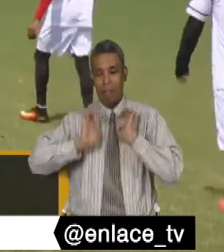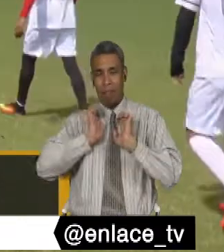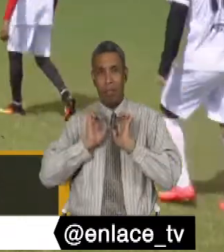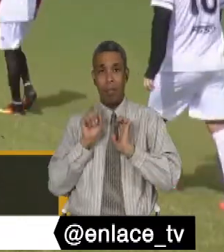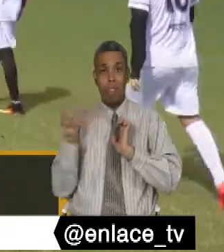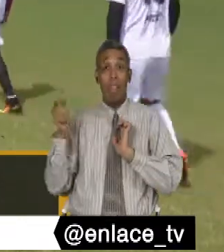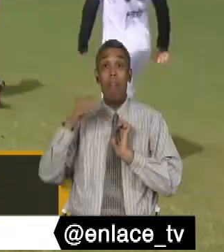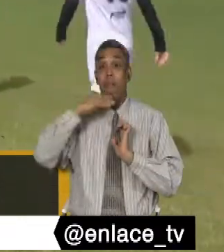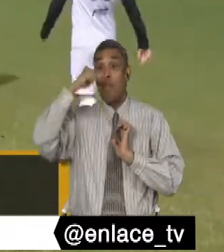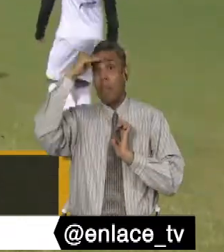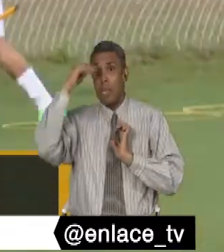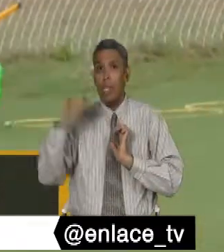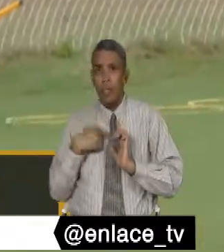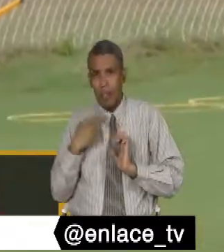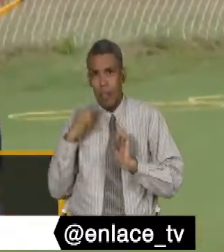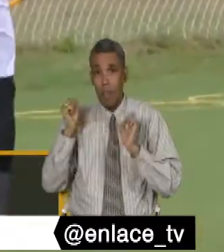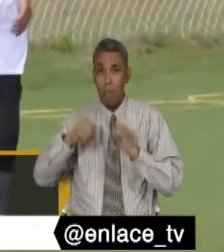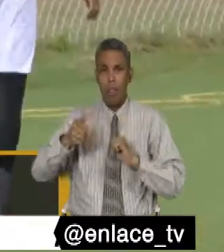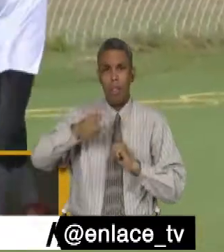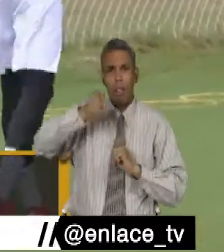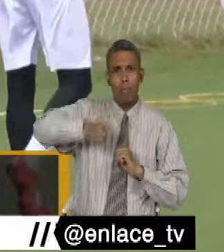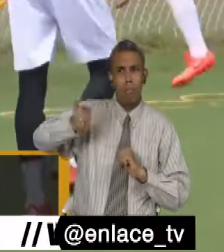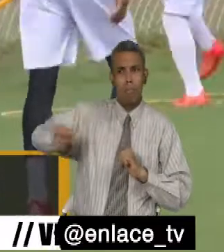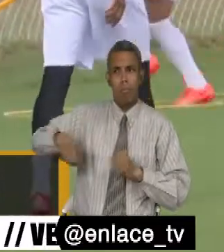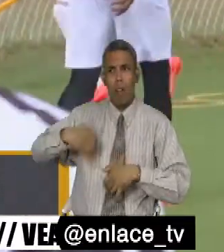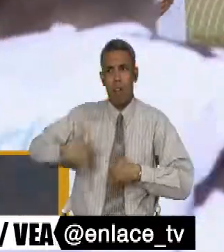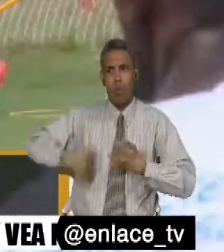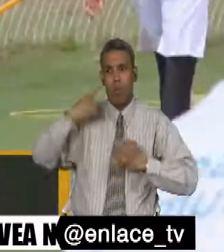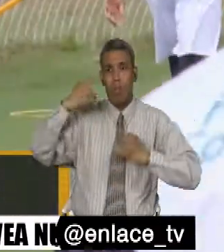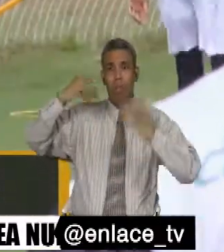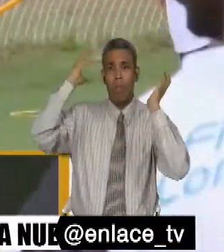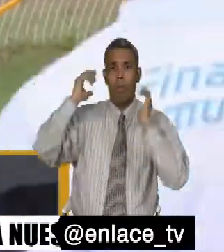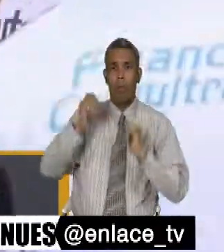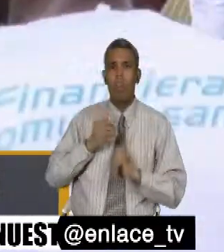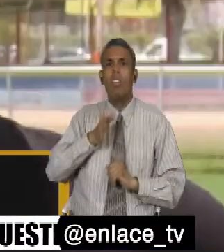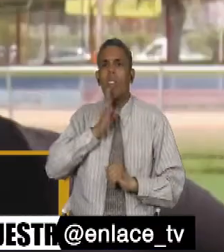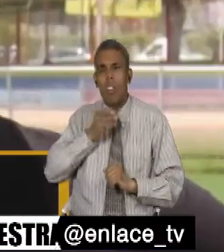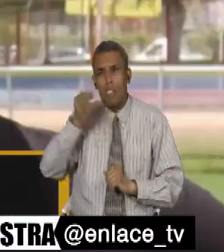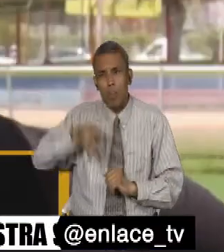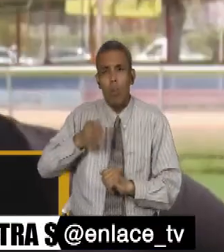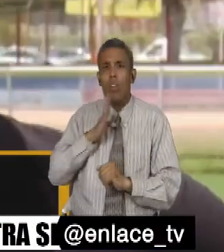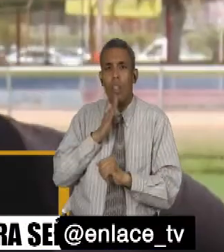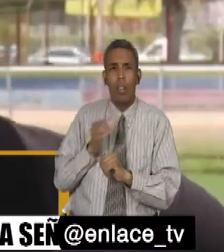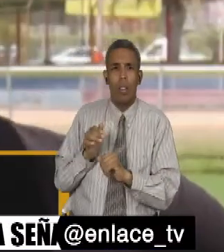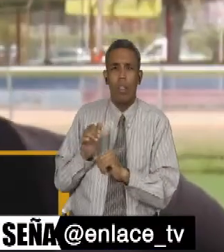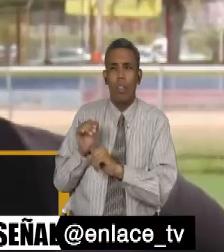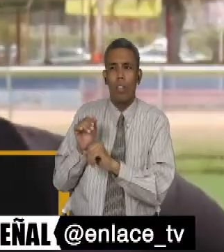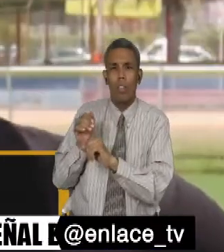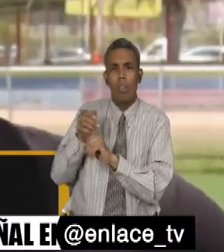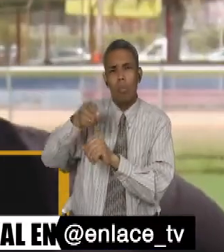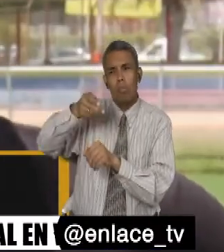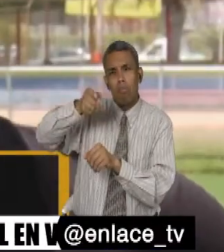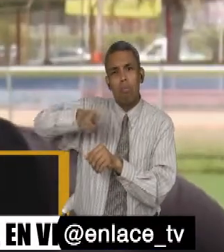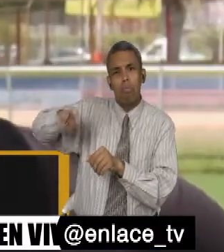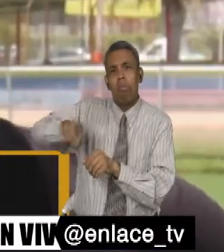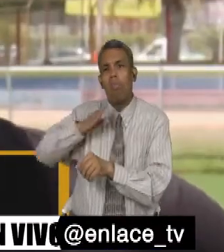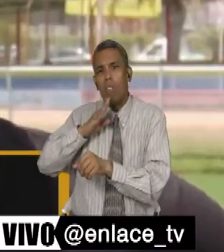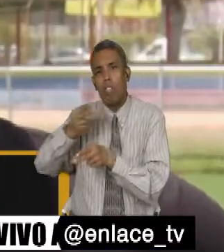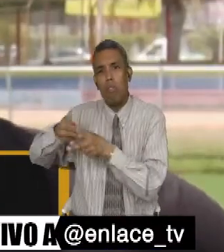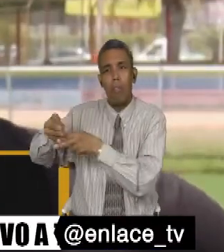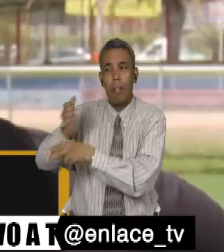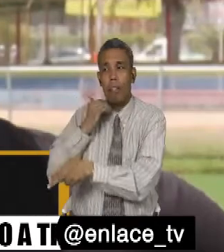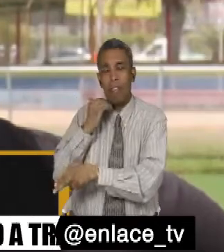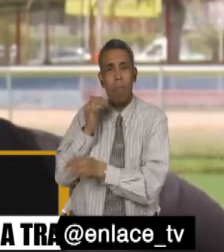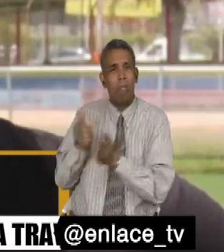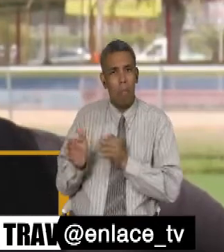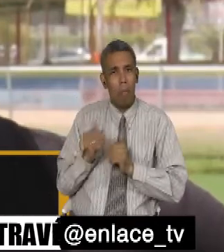y bueno no tenemos claridad quién van a ir a jugar pero sabemos de qué de que son fuertes de que son muy inteligentes y que bueno aparte de